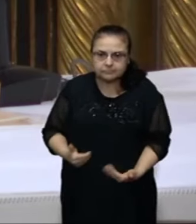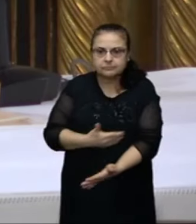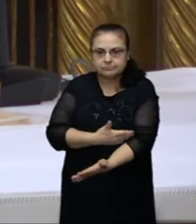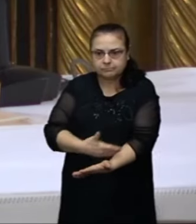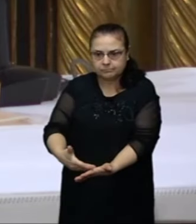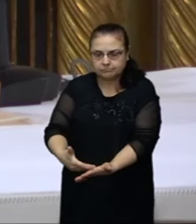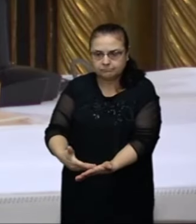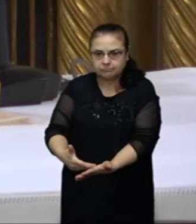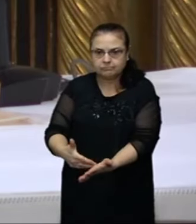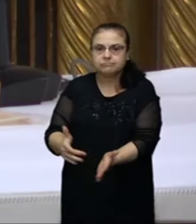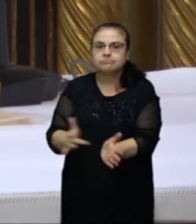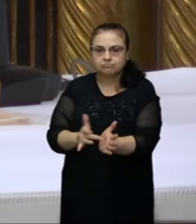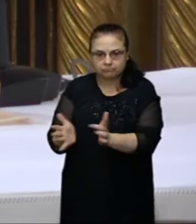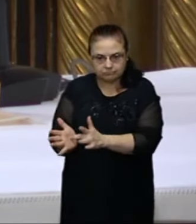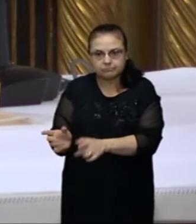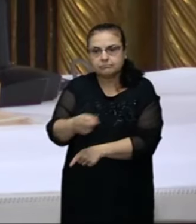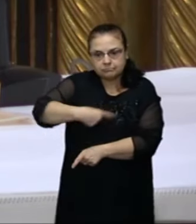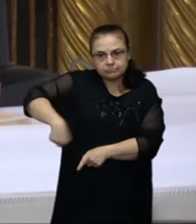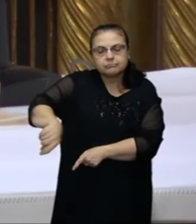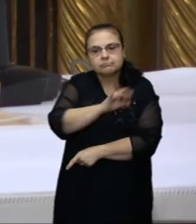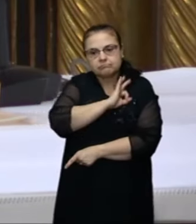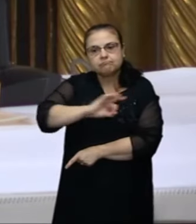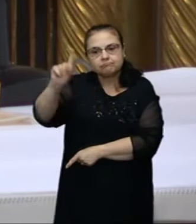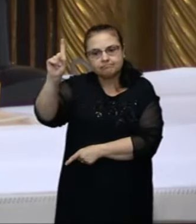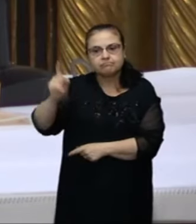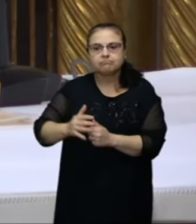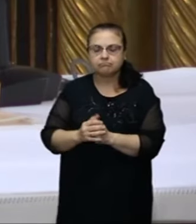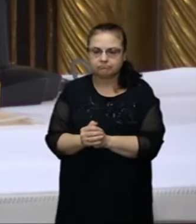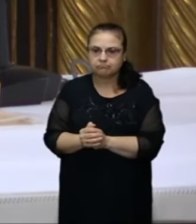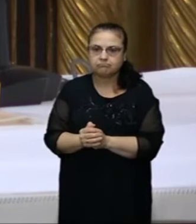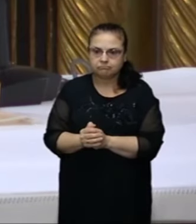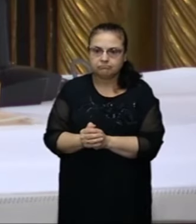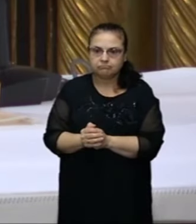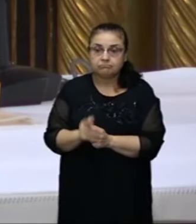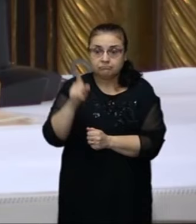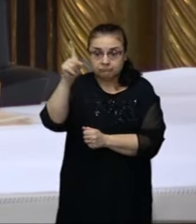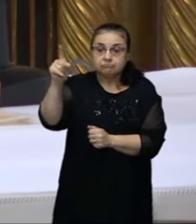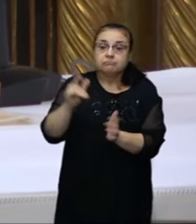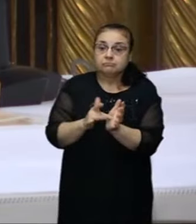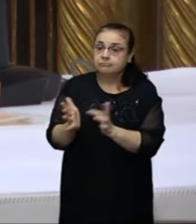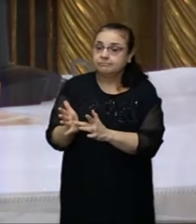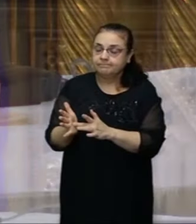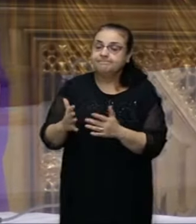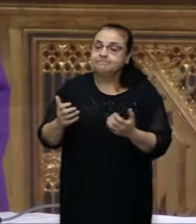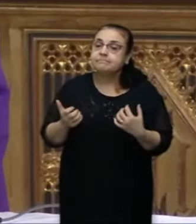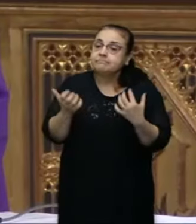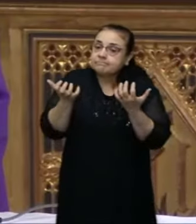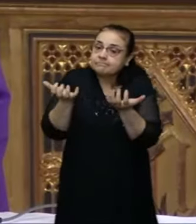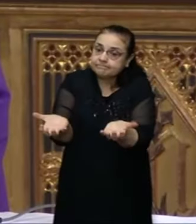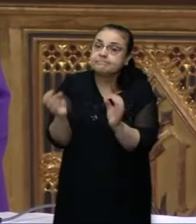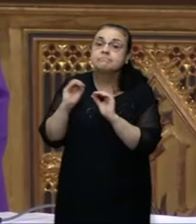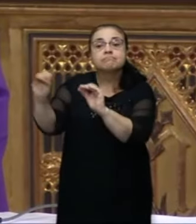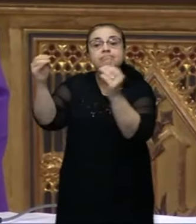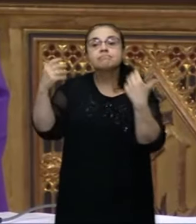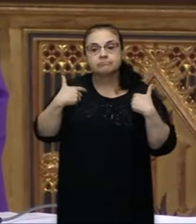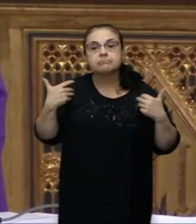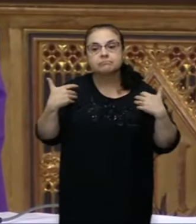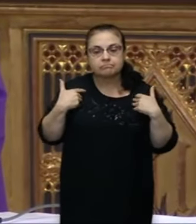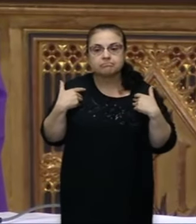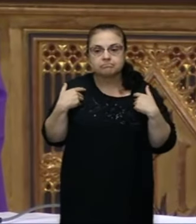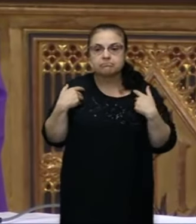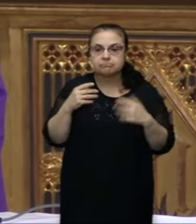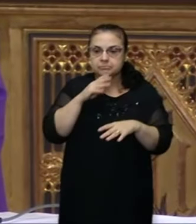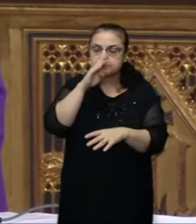la sangre de Jesucristo nuestro Señor, el cual, cuando iba a ser entregado a su